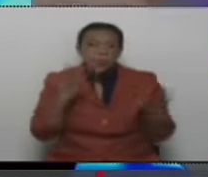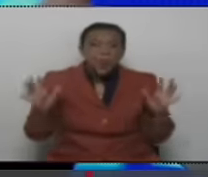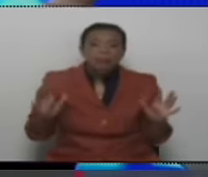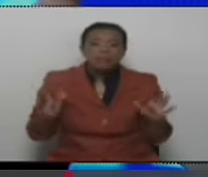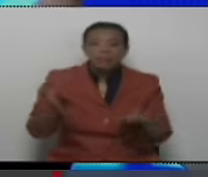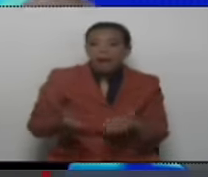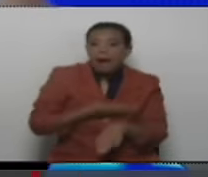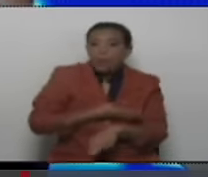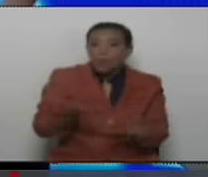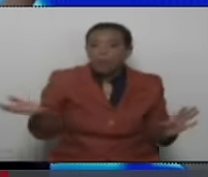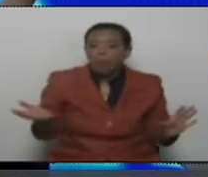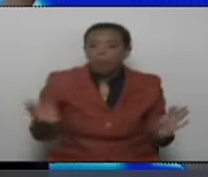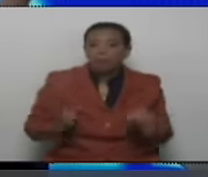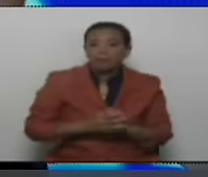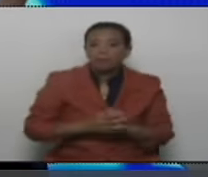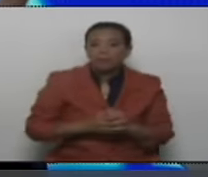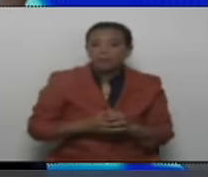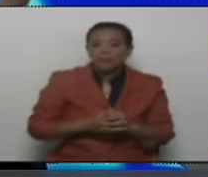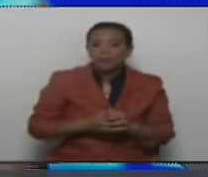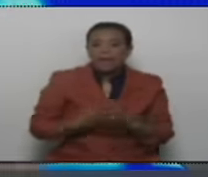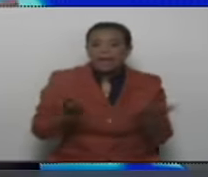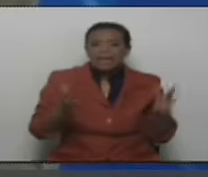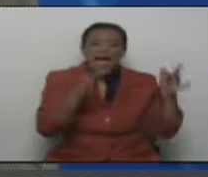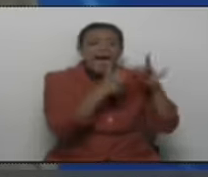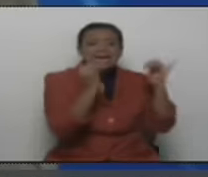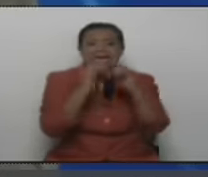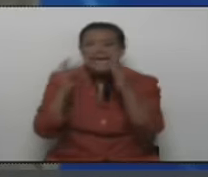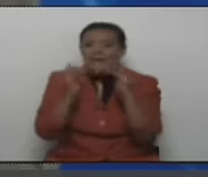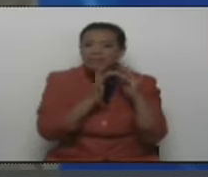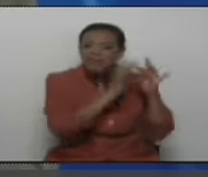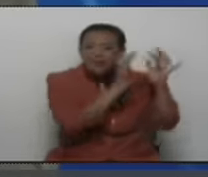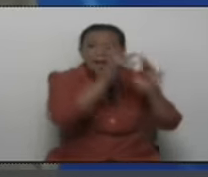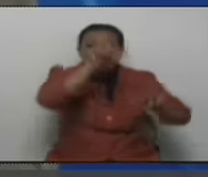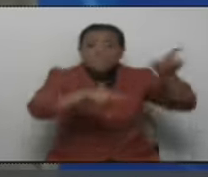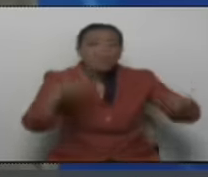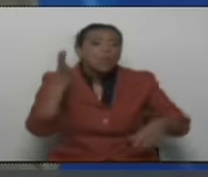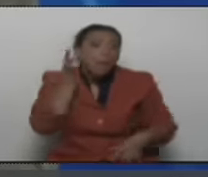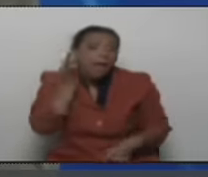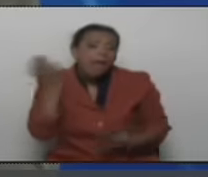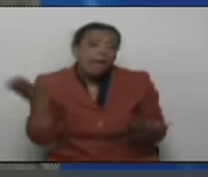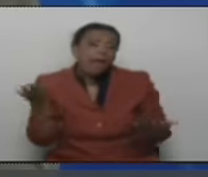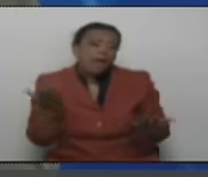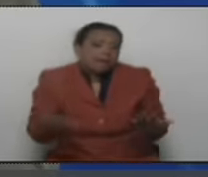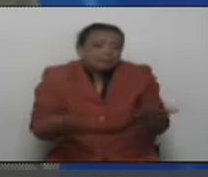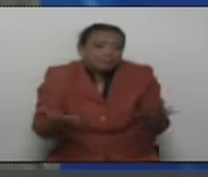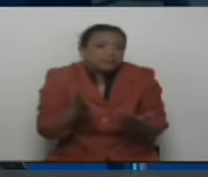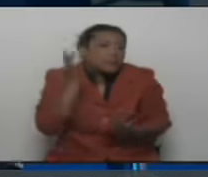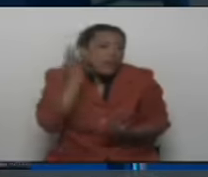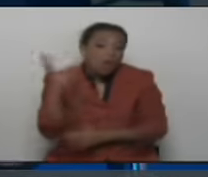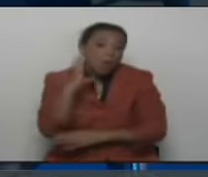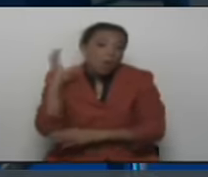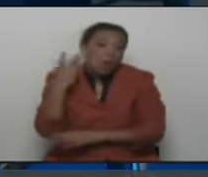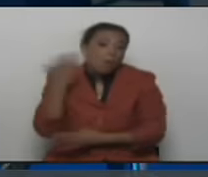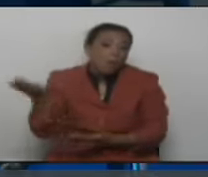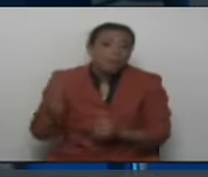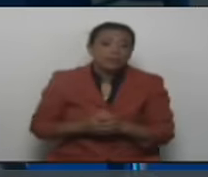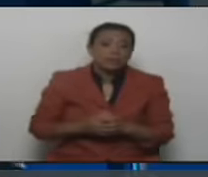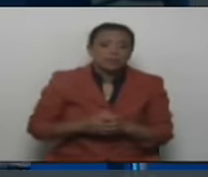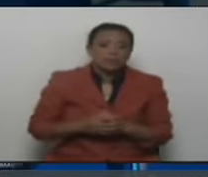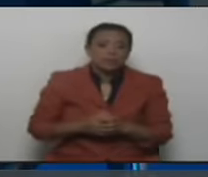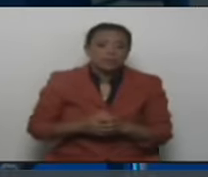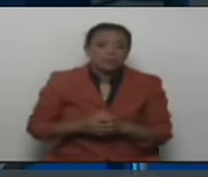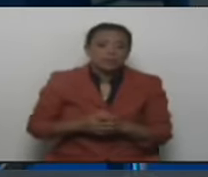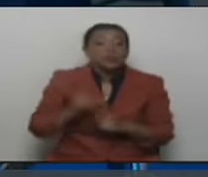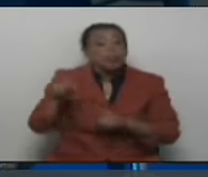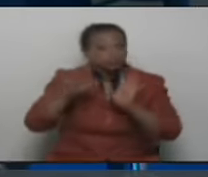prepago, pues, en el estado. De esa red de prepago. De esa red de prepago. ¿Dónde queda el hotel? En Colombia. ¿Pero en qué parte? Deja quieto que lo va a volver